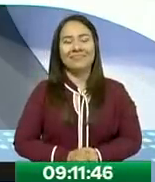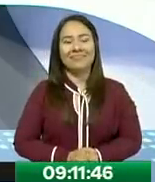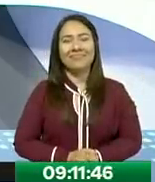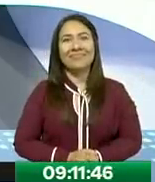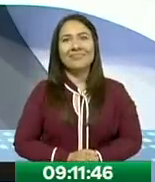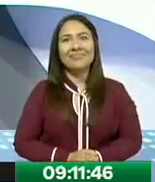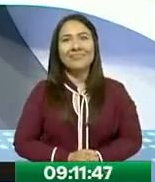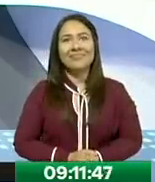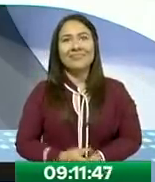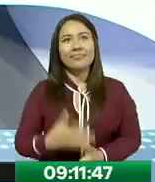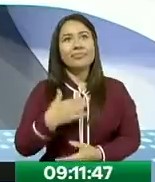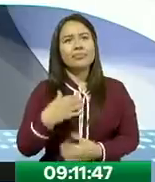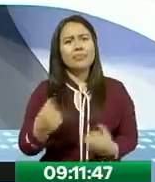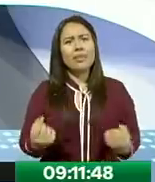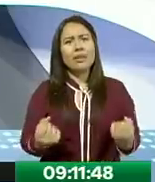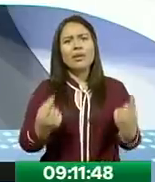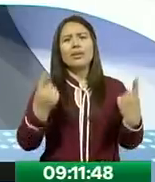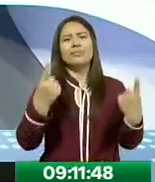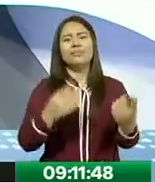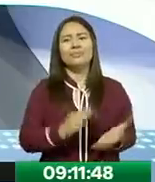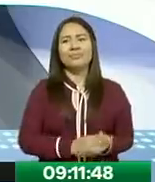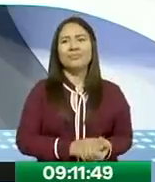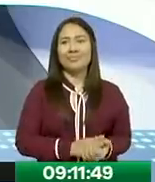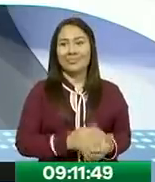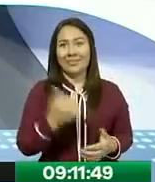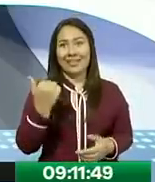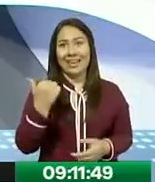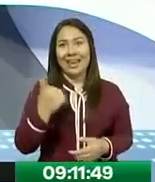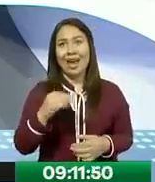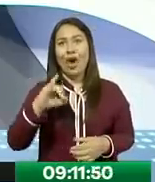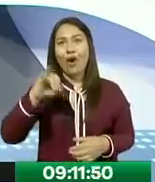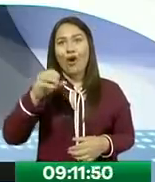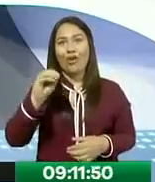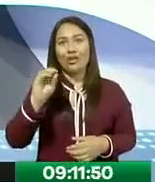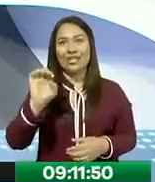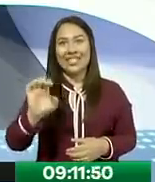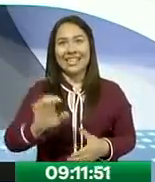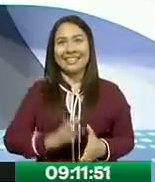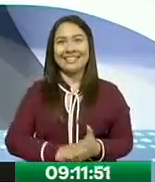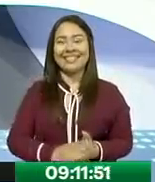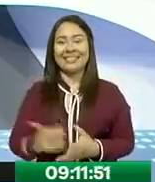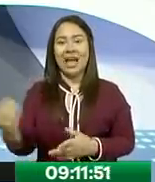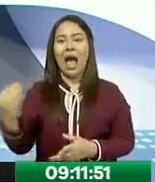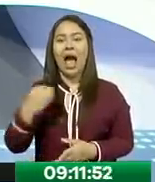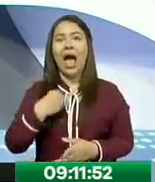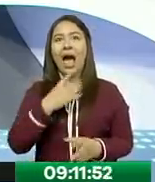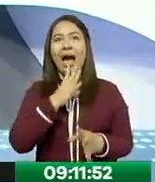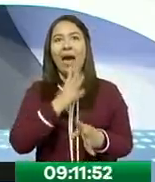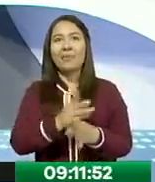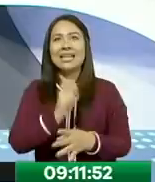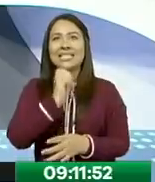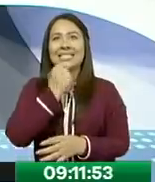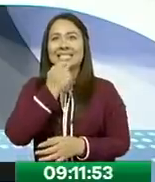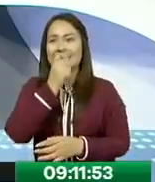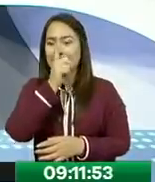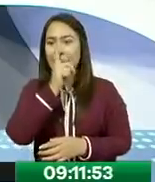yo estoy admirado porque acá don José Luis Arévalo me está hablando de secretos de